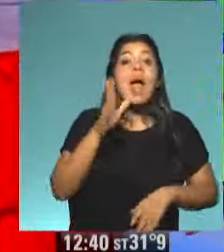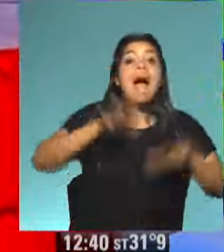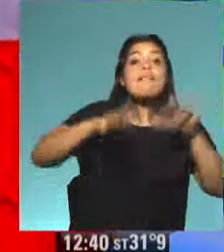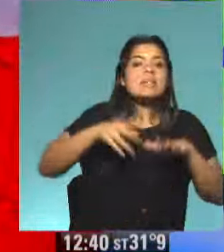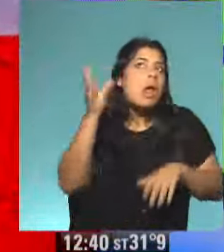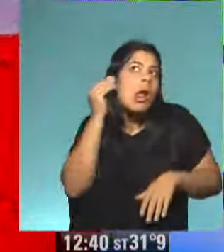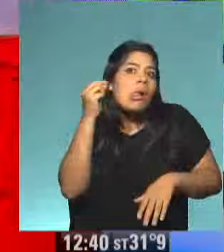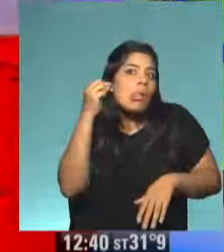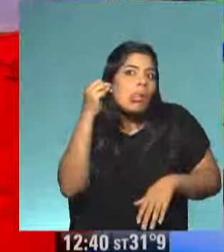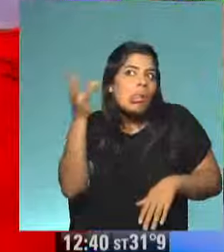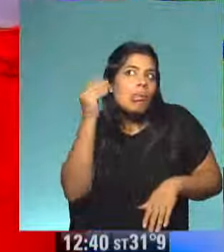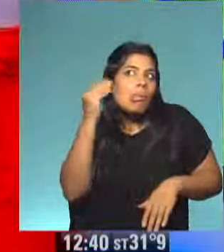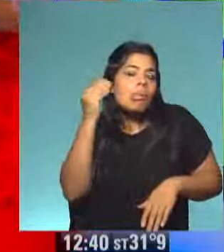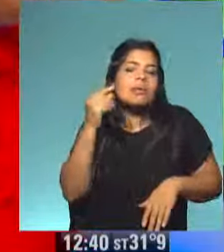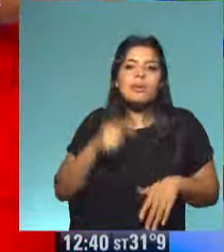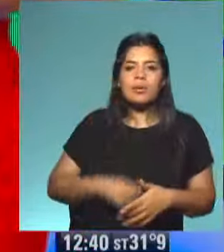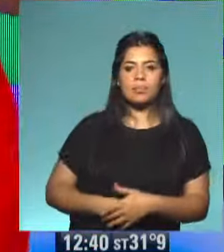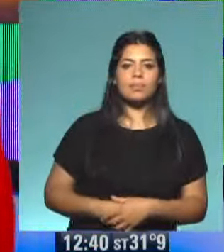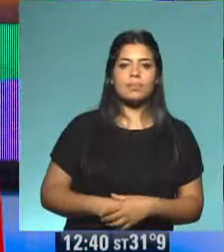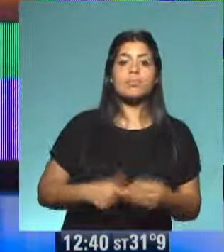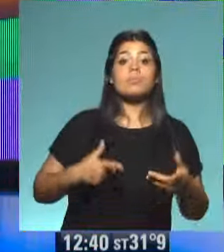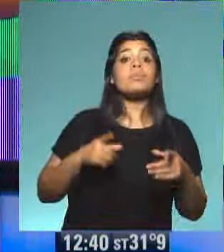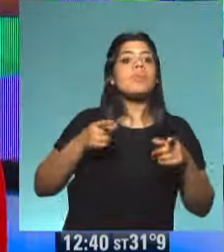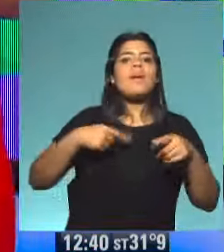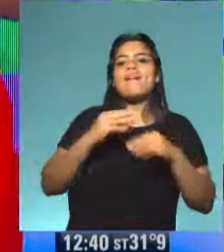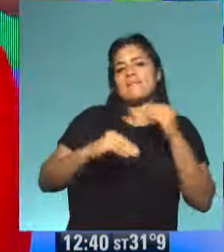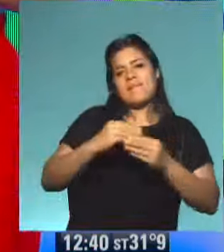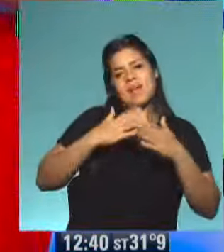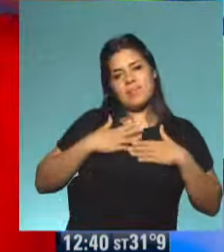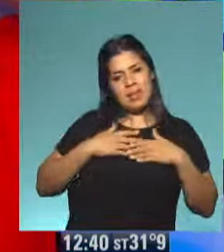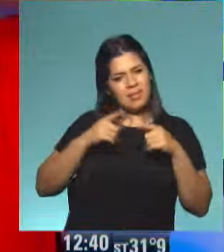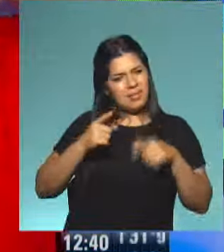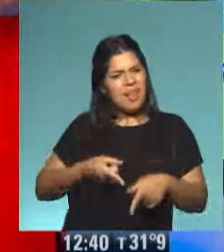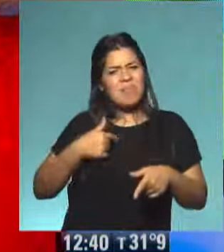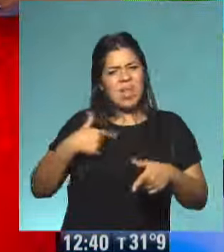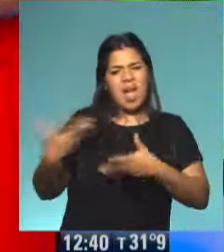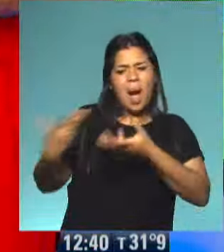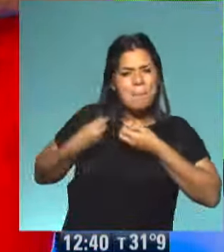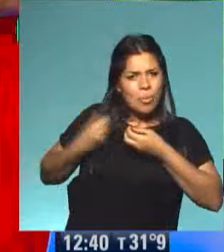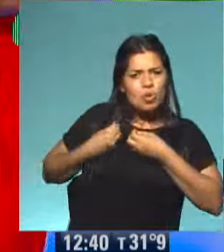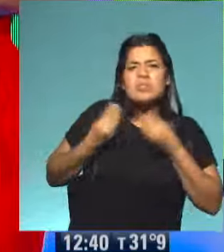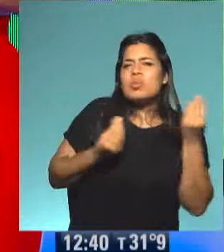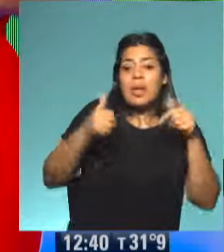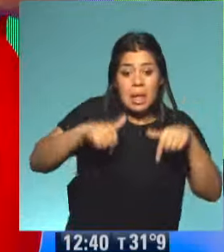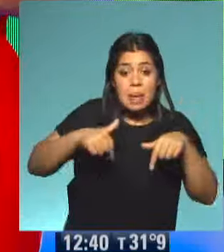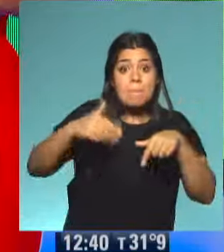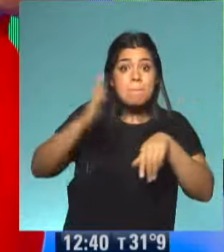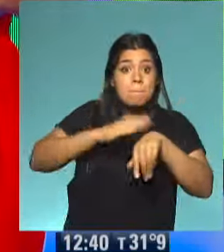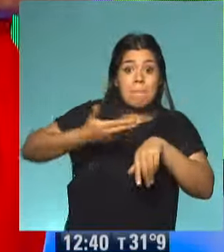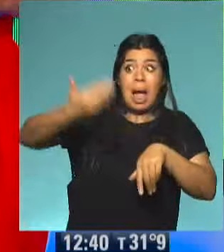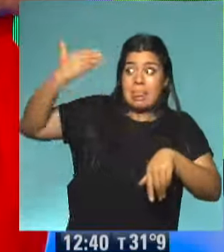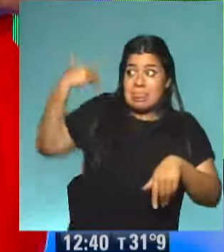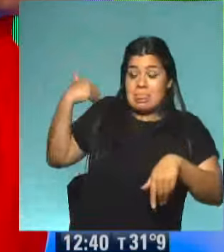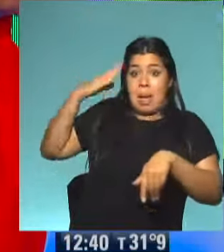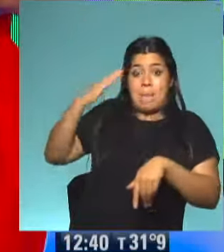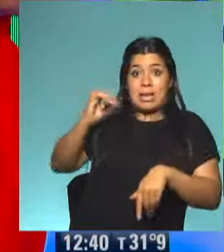dice por la cucaracha, era ella. Bueno, sí, y a nuestras familias que nos acompañaron, sí, también, porque esto nació en marzo, cuando todo era, por